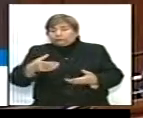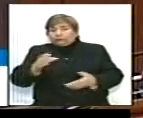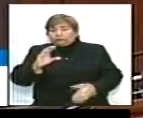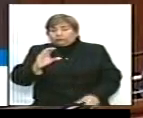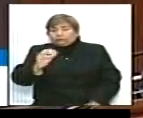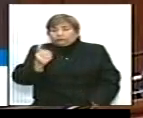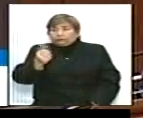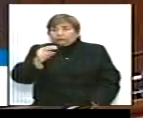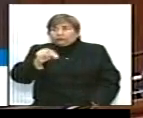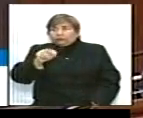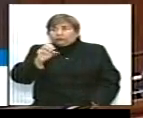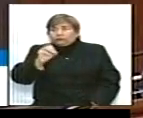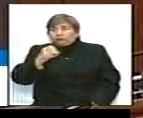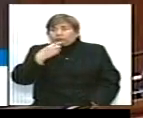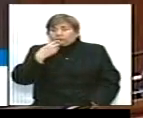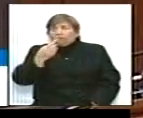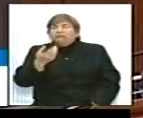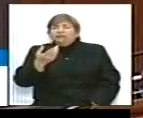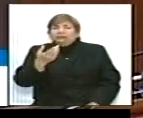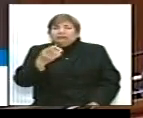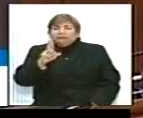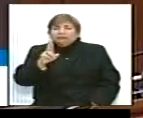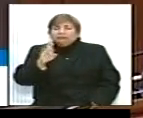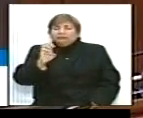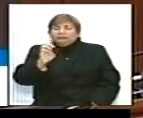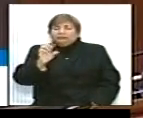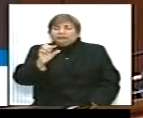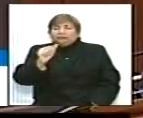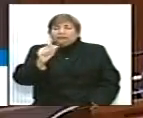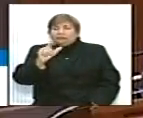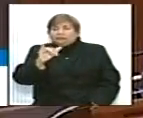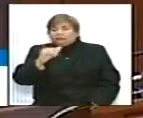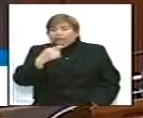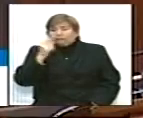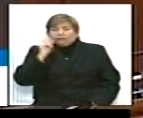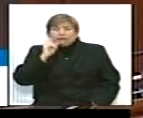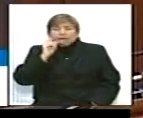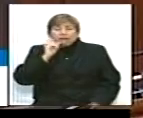canon. ¿Y las regalías qué es? Eso es